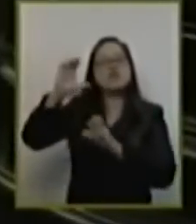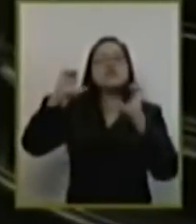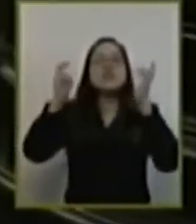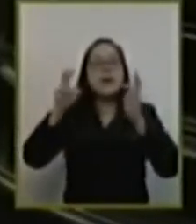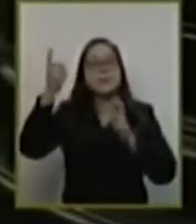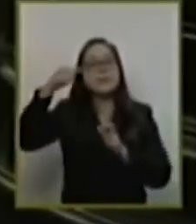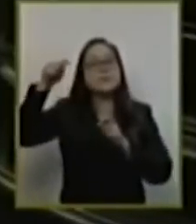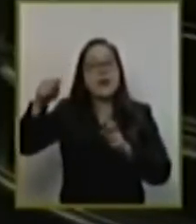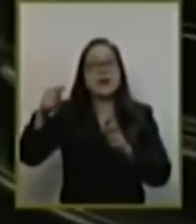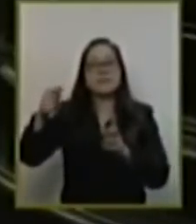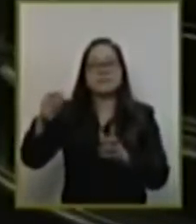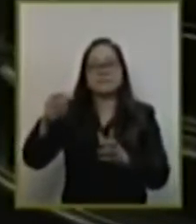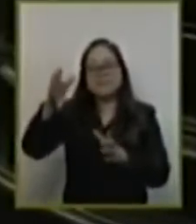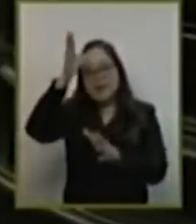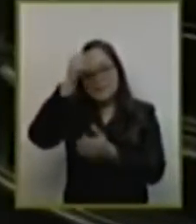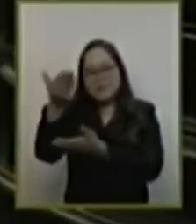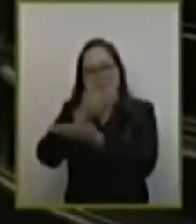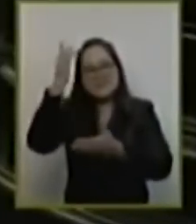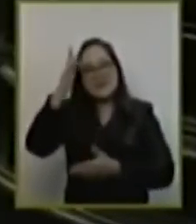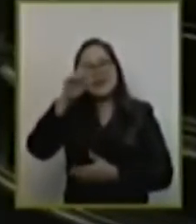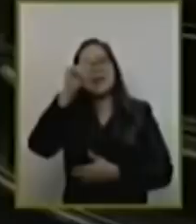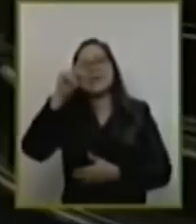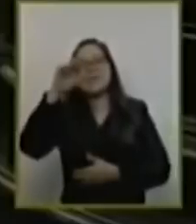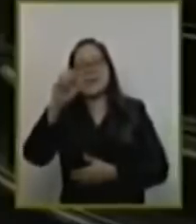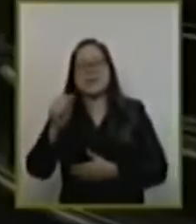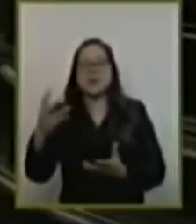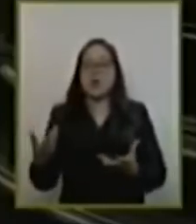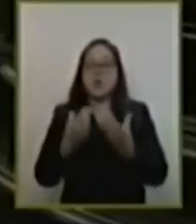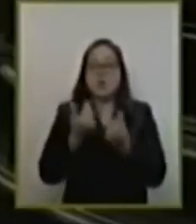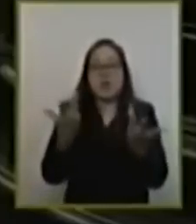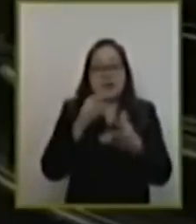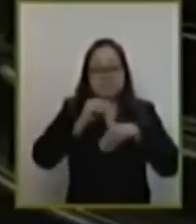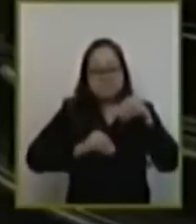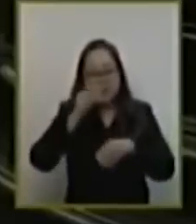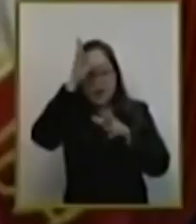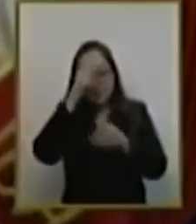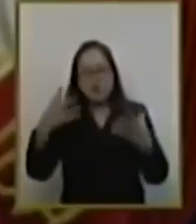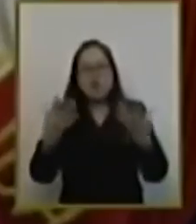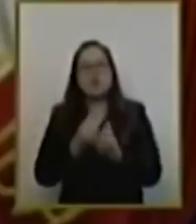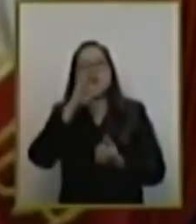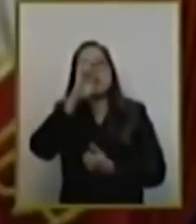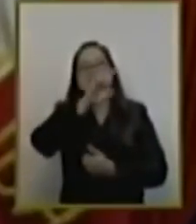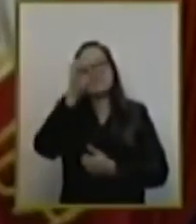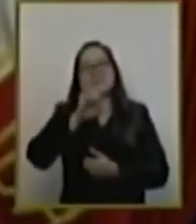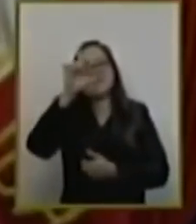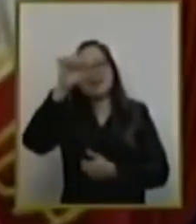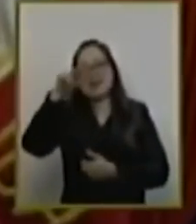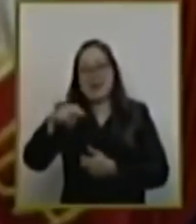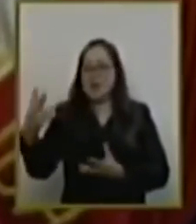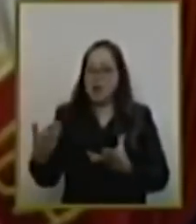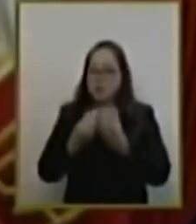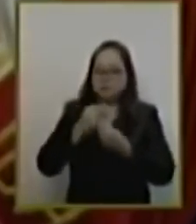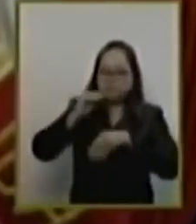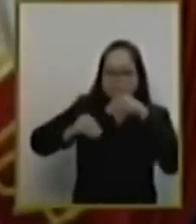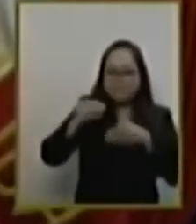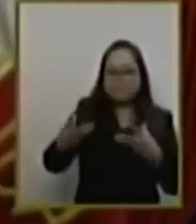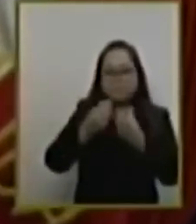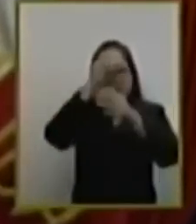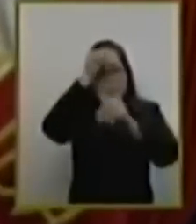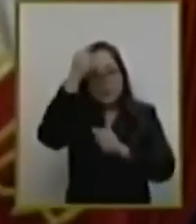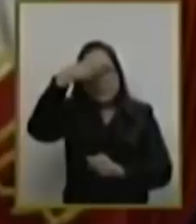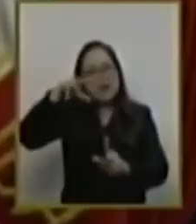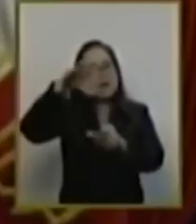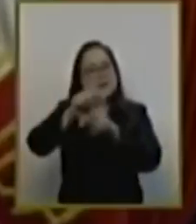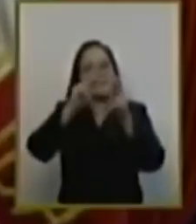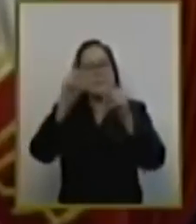diálogos de San Andrés Larraínzar, construyendo los acuerdos de paz con el Ejército Zapatista de Liberación Nacional. Escritor,